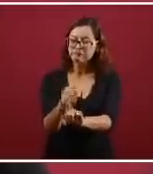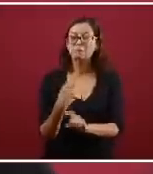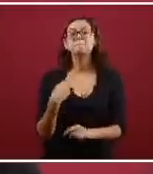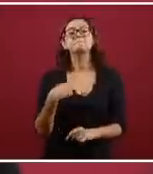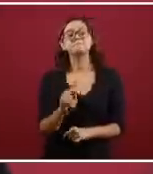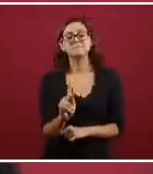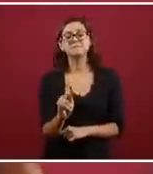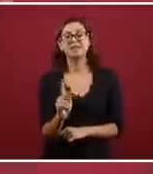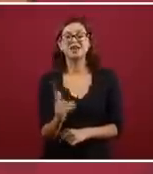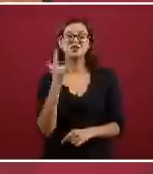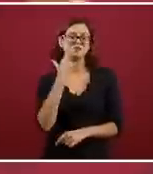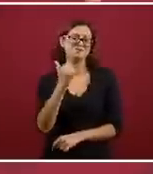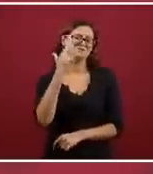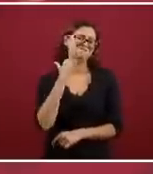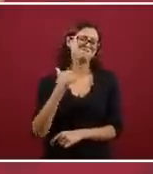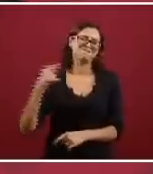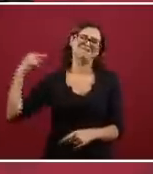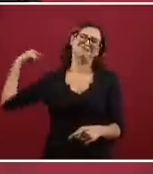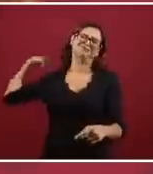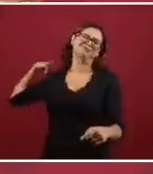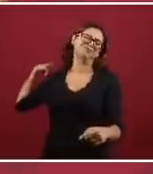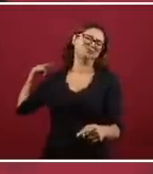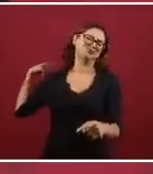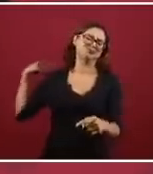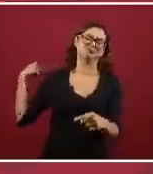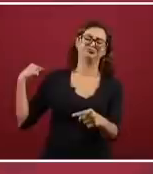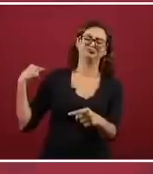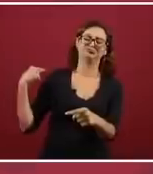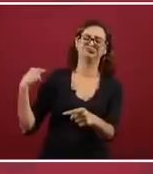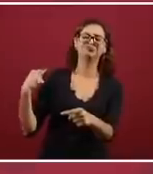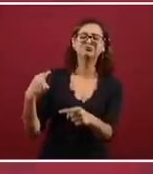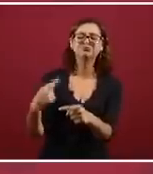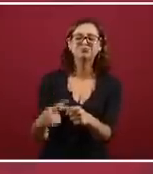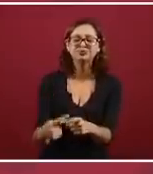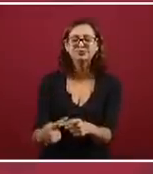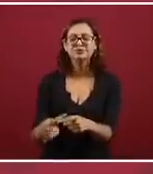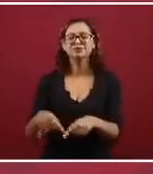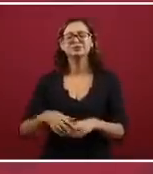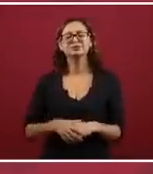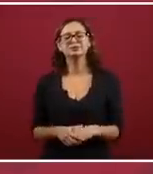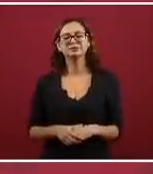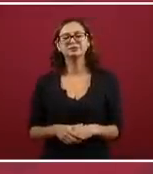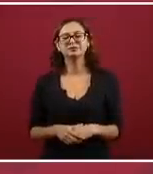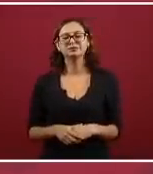pero esta lucha viene de tiempo atrás